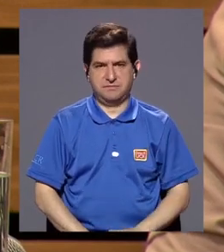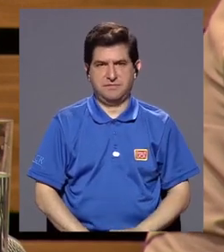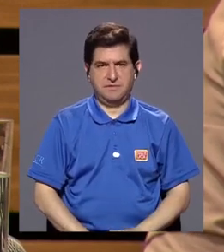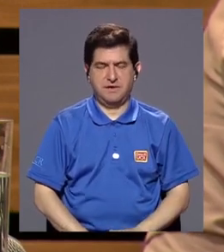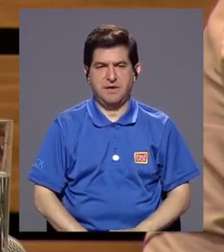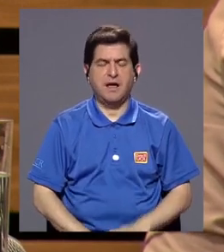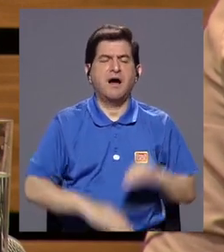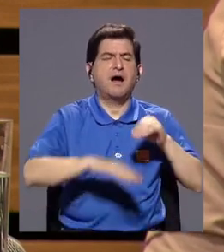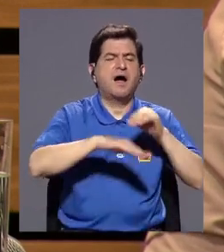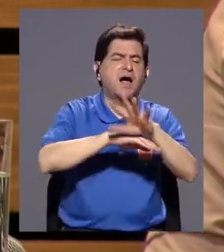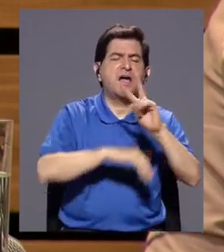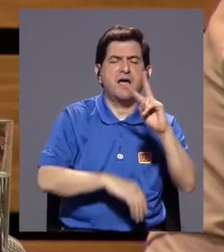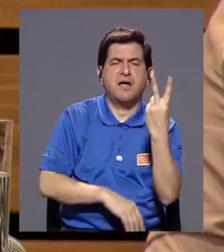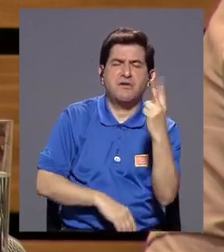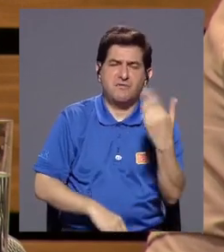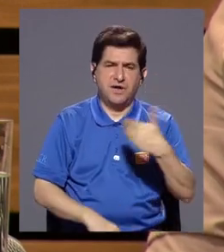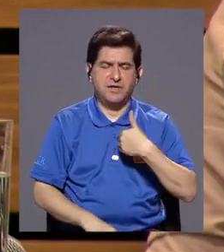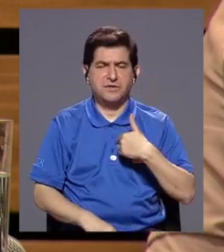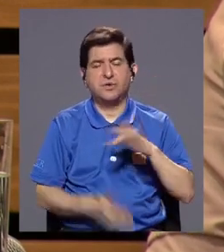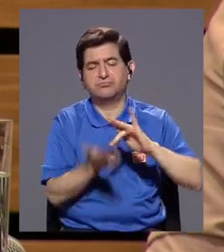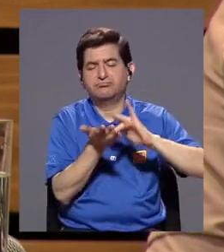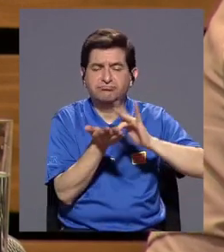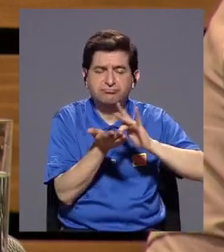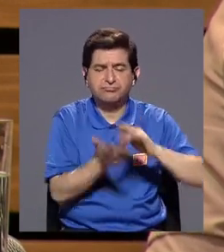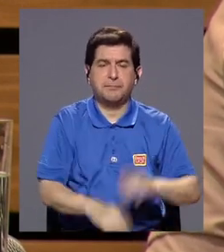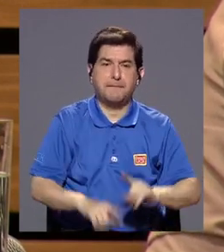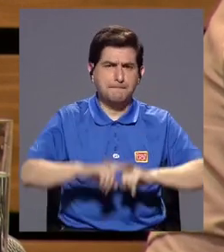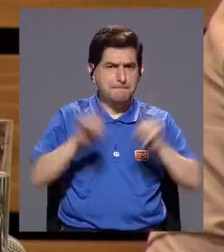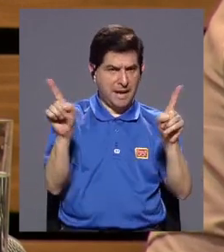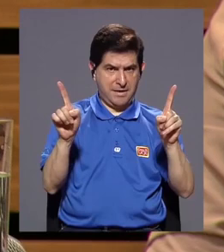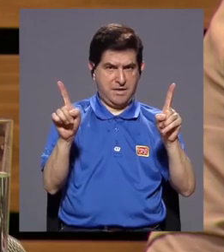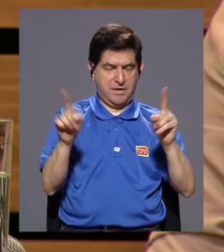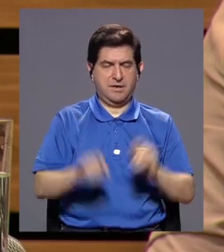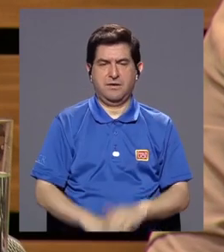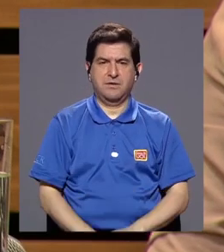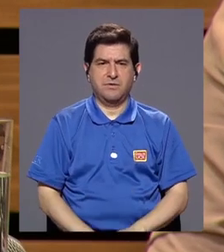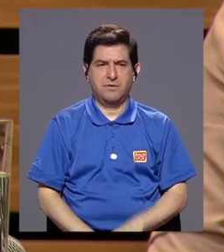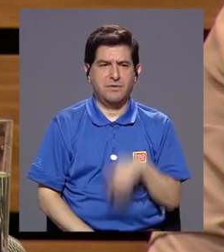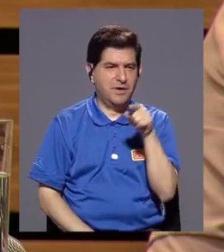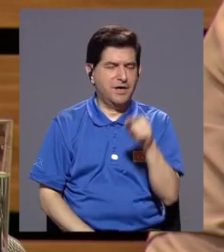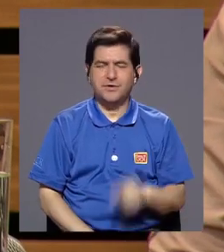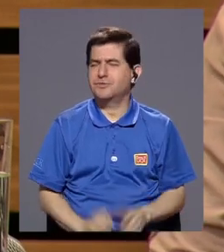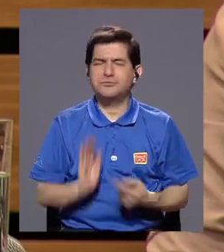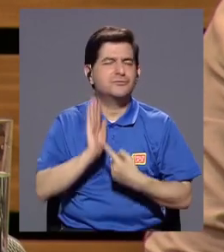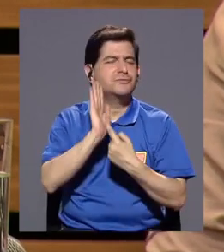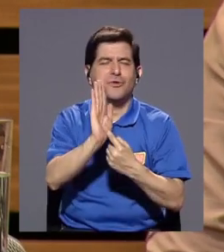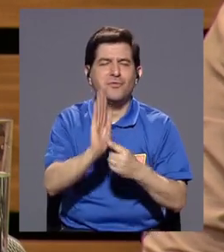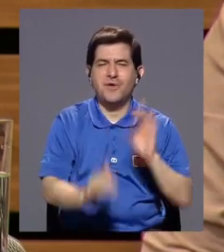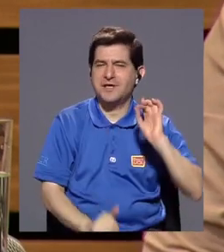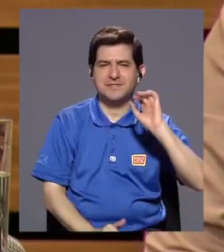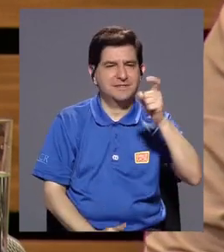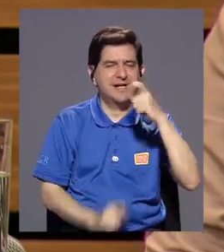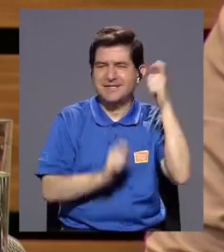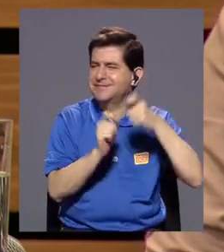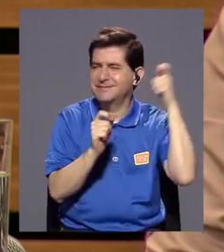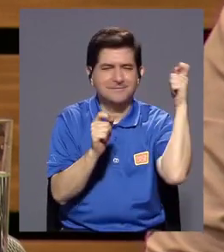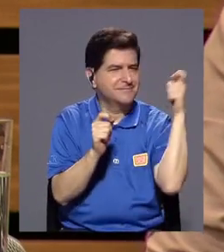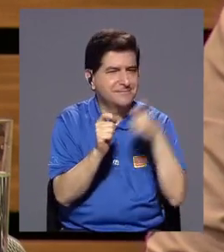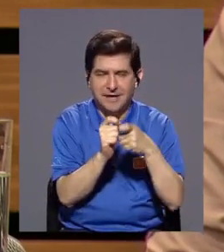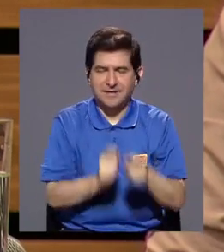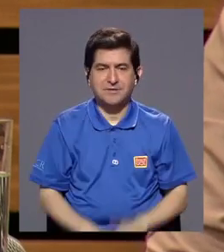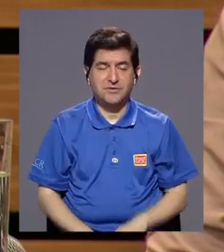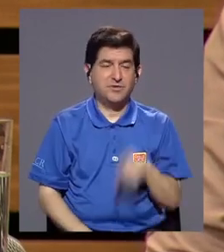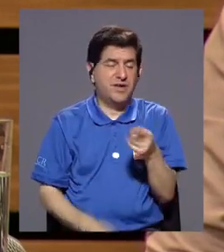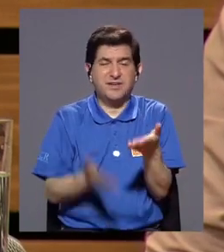la medicación, pero no exponen cuál es su diagnóstico precisamente para no ser